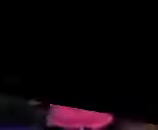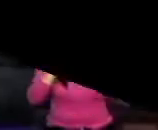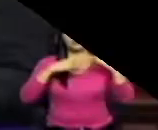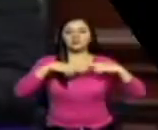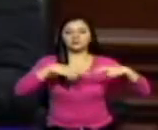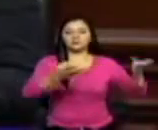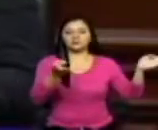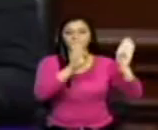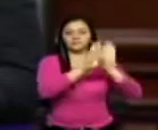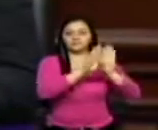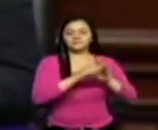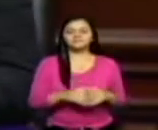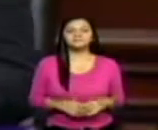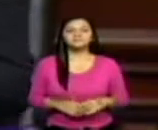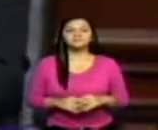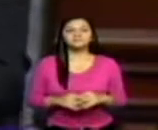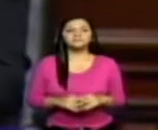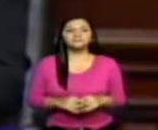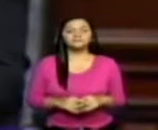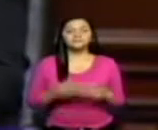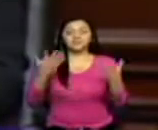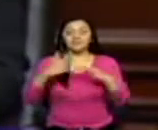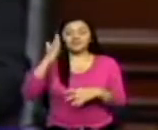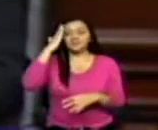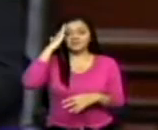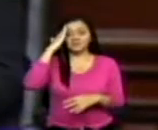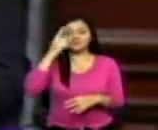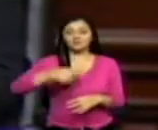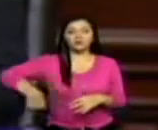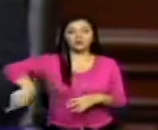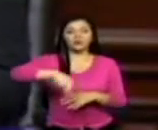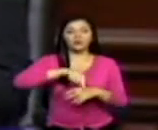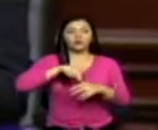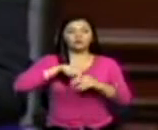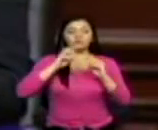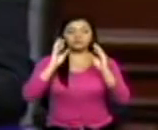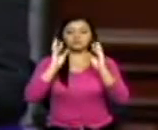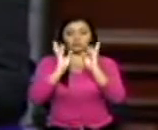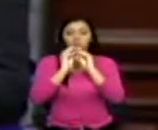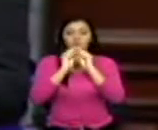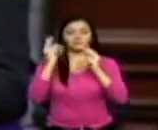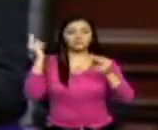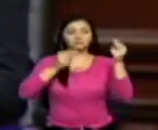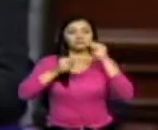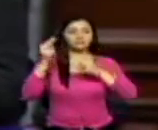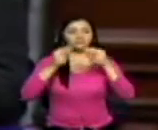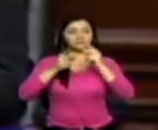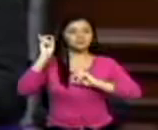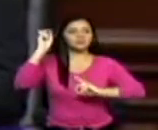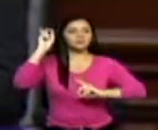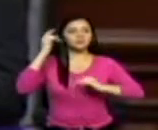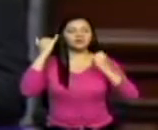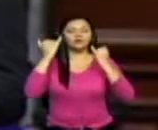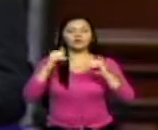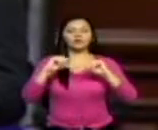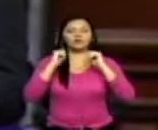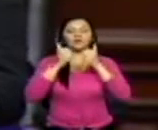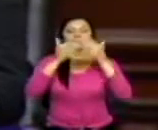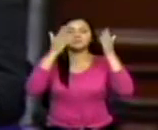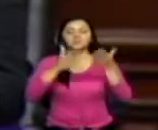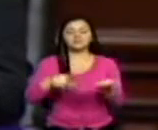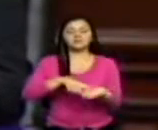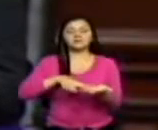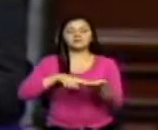congresistas. Como es de conocimiento de las señores y señoras congresistas, la presente sesión solemne está